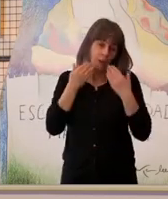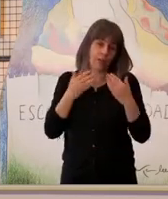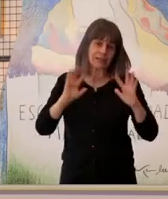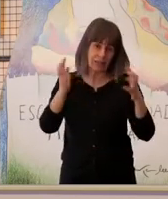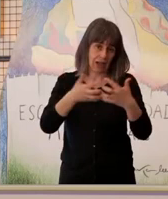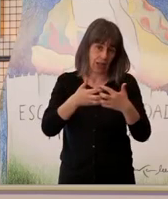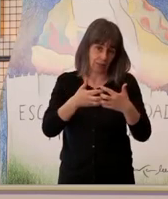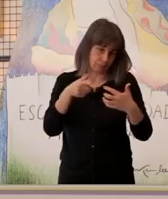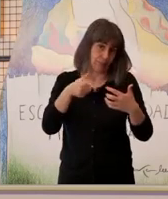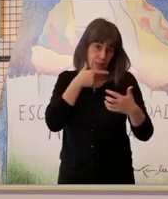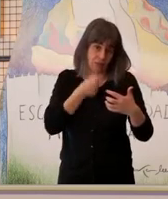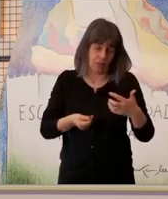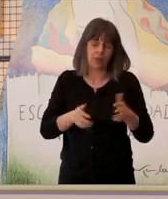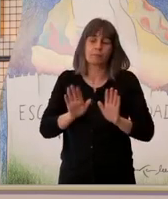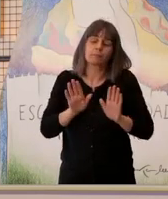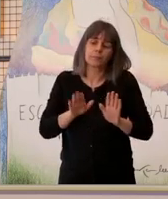fácil